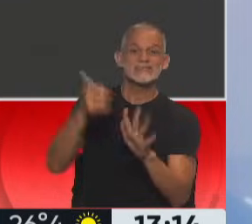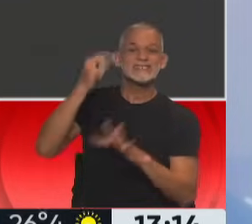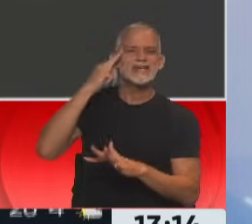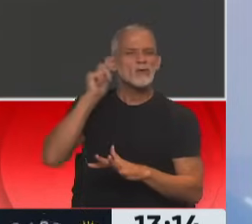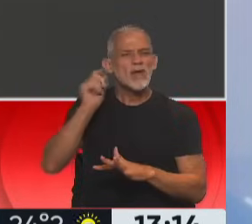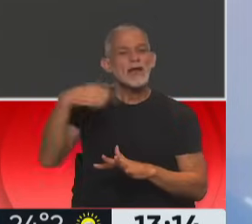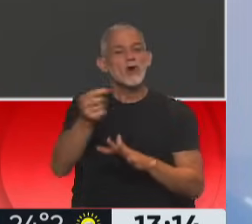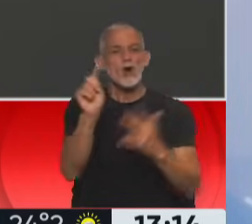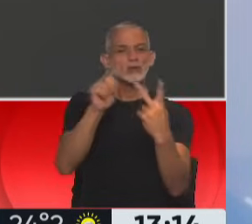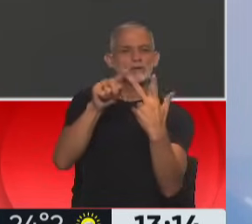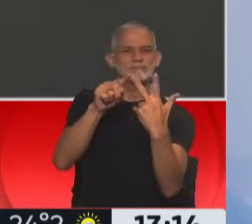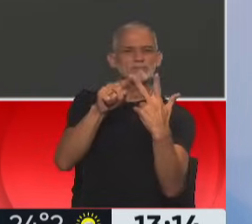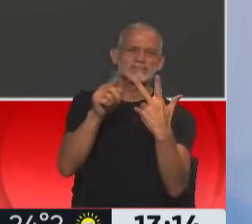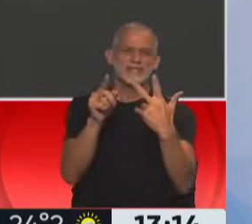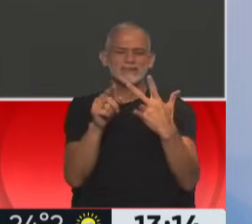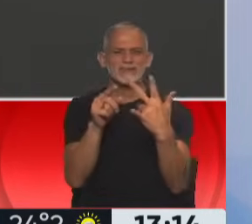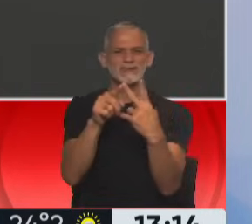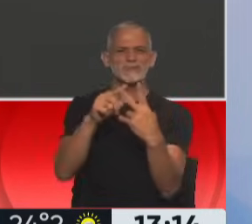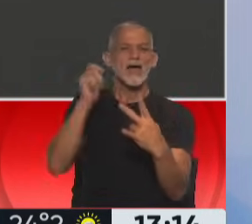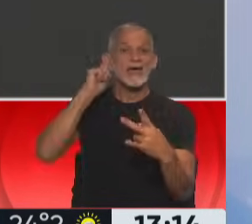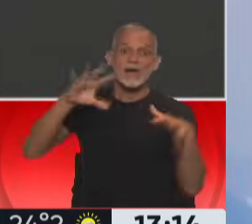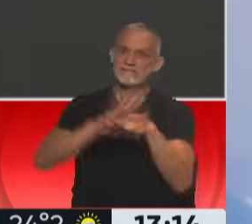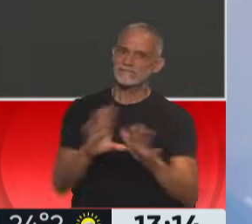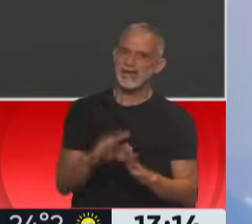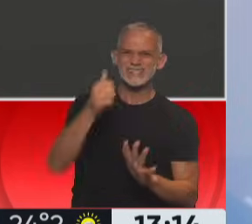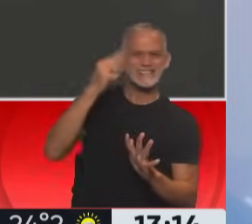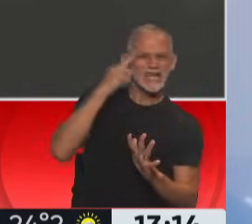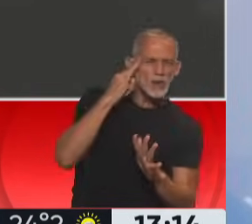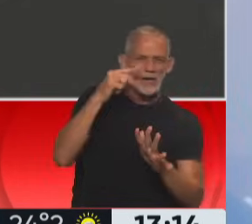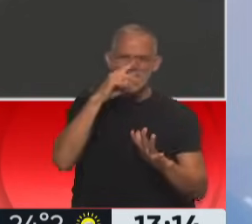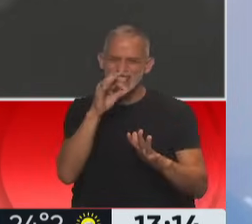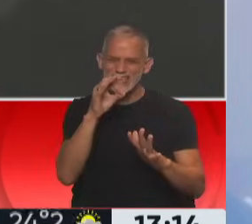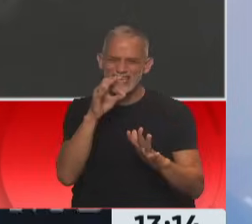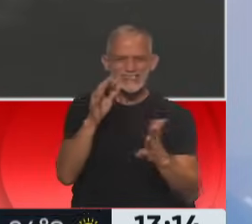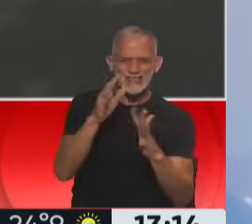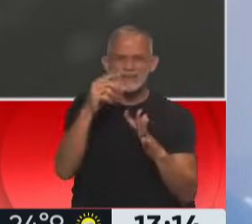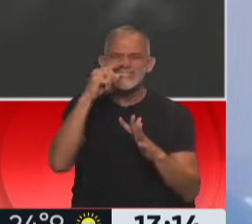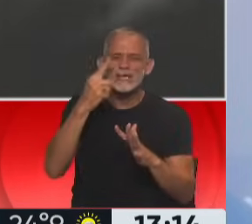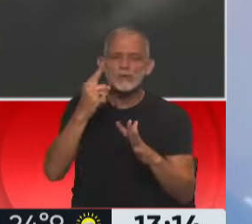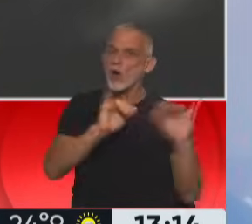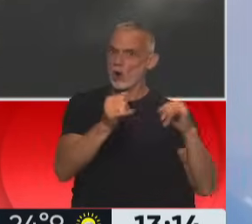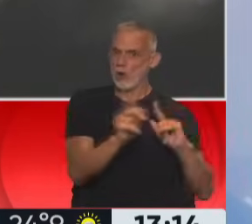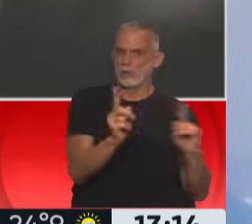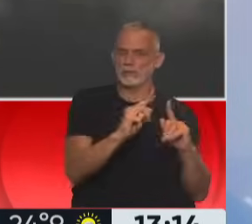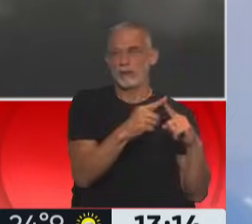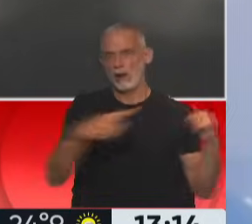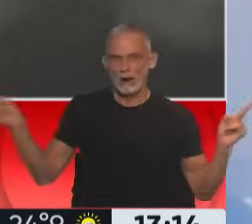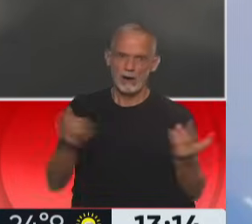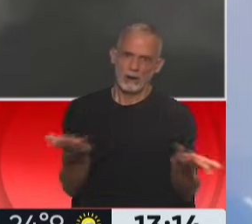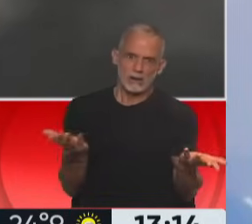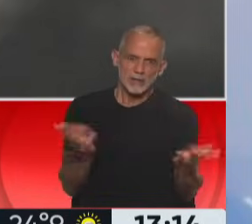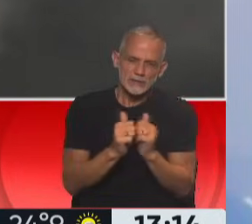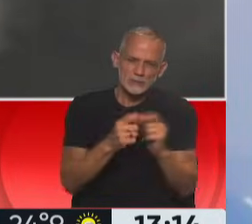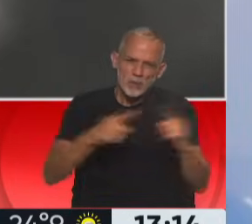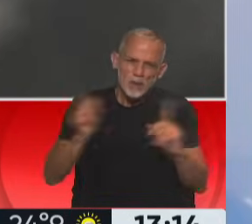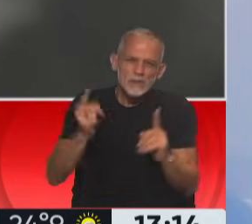que tiene edad ideal. Edad ideal, entre 69, 70, 61. No quieren un papa joven porque no quieren otra vez una historia